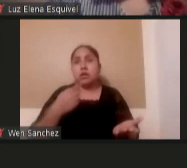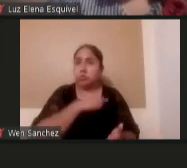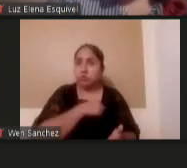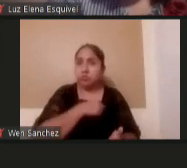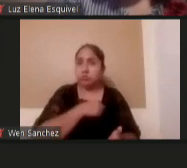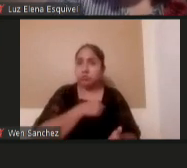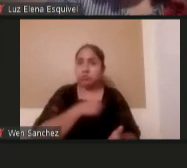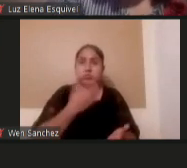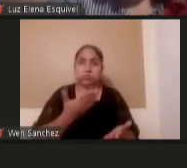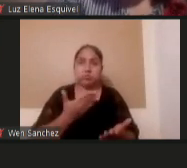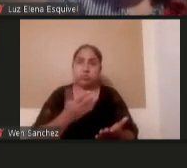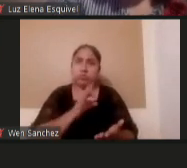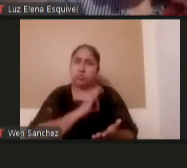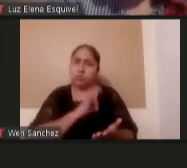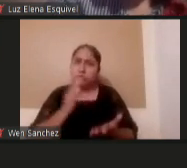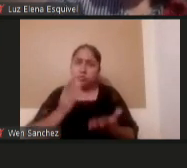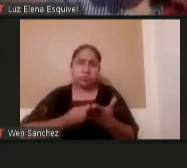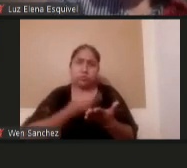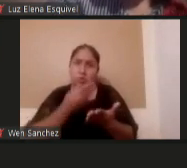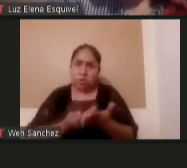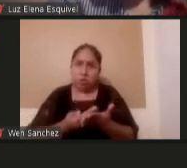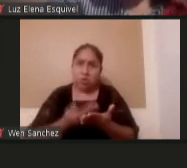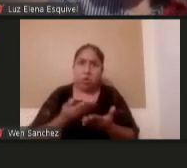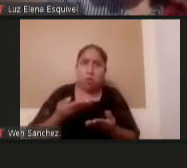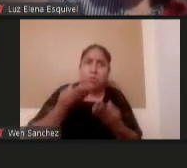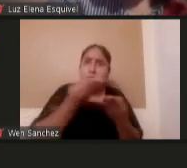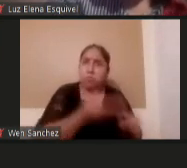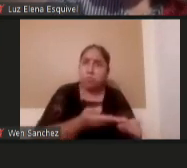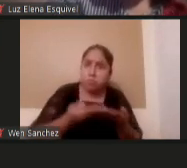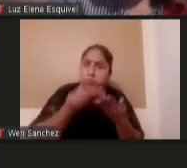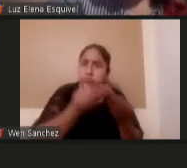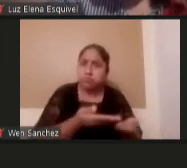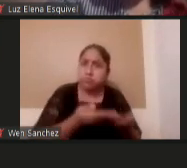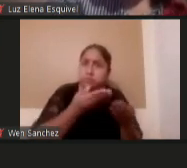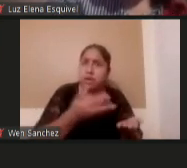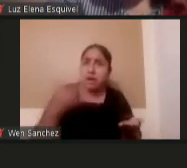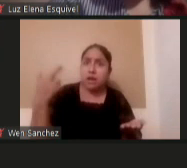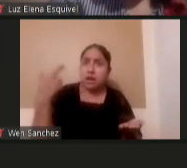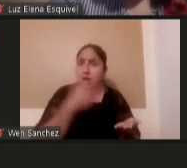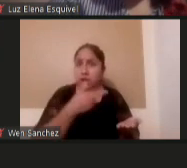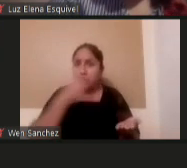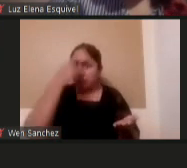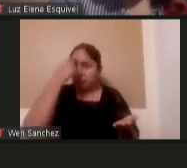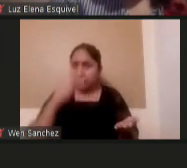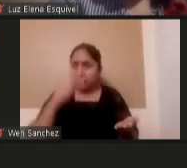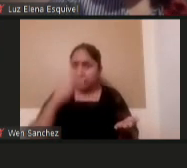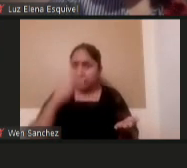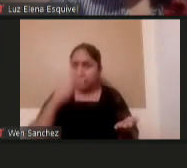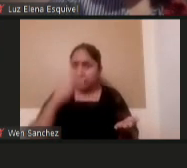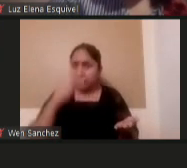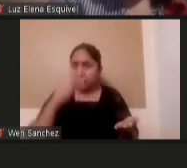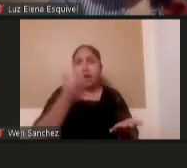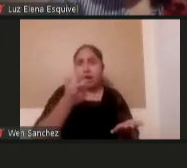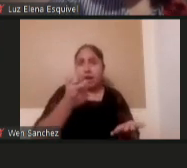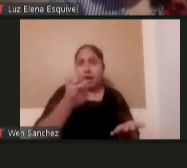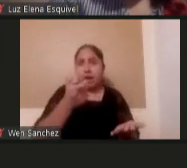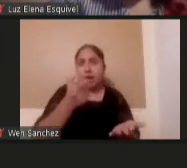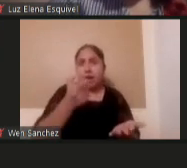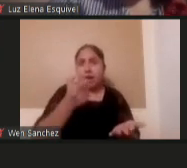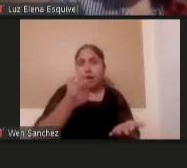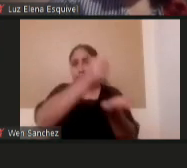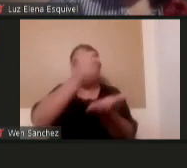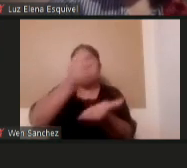que la decisión sobre a dónde se irían los recursos para la construcción de cuarteles de la Guardia Nacional se tomara en esta